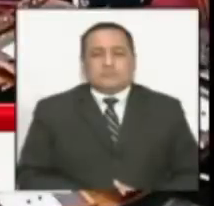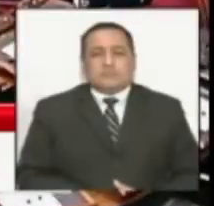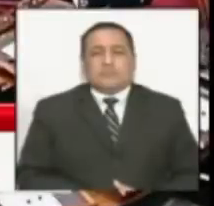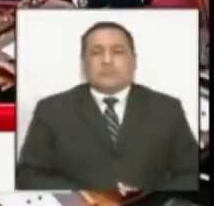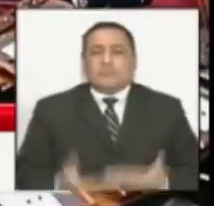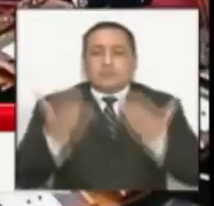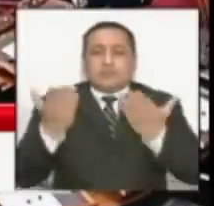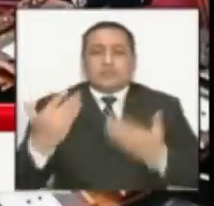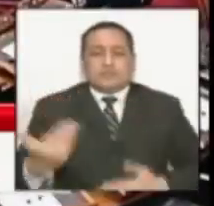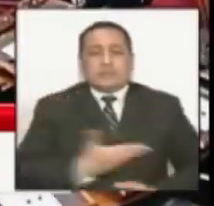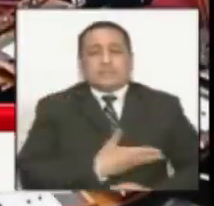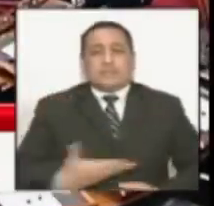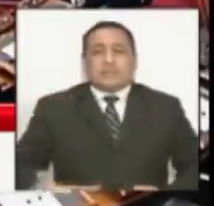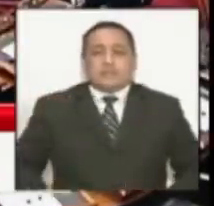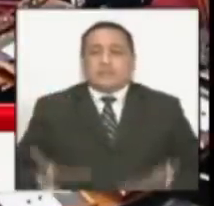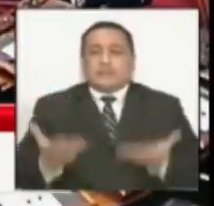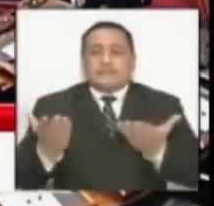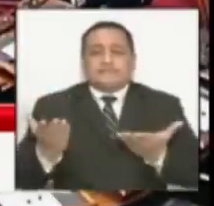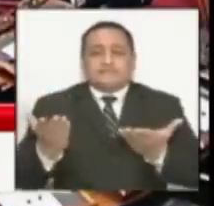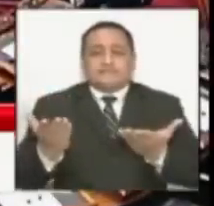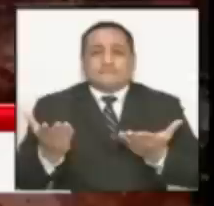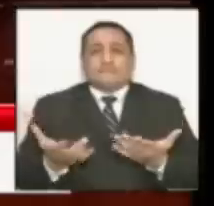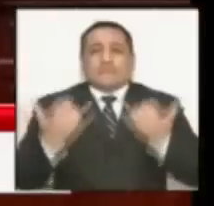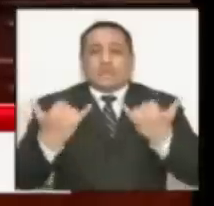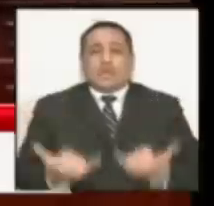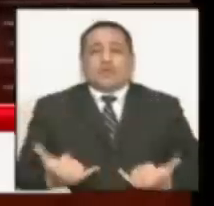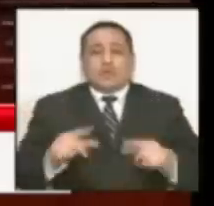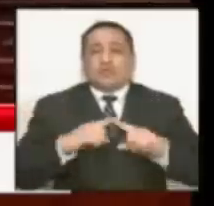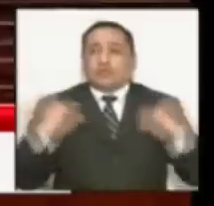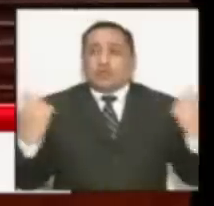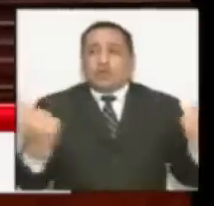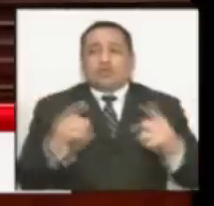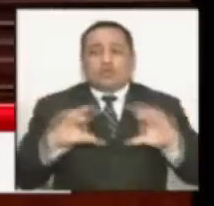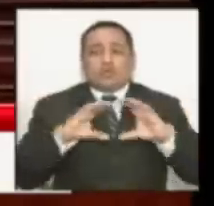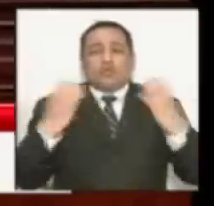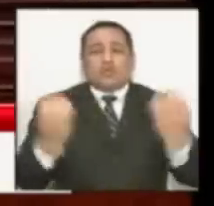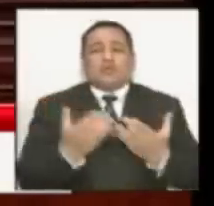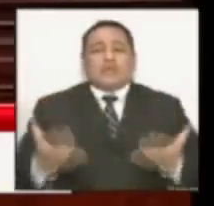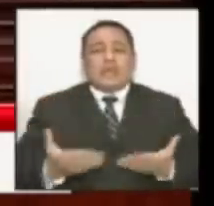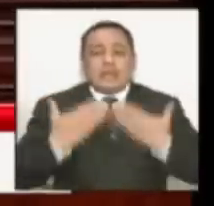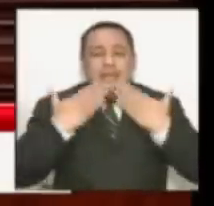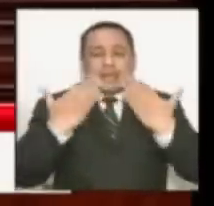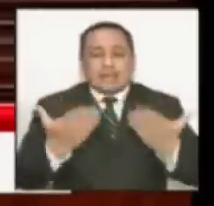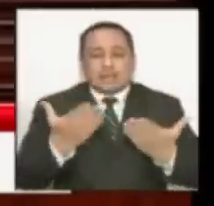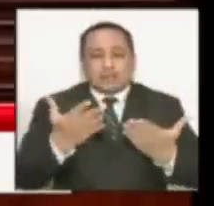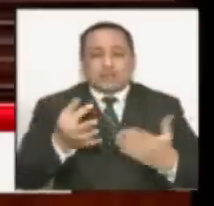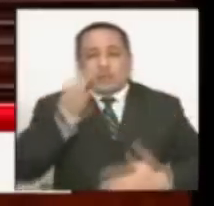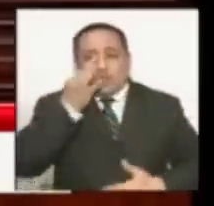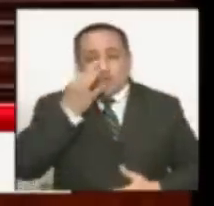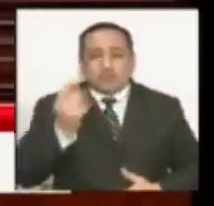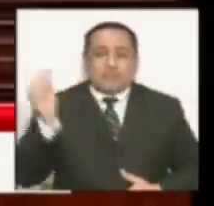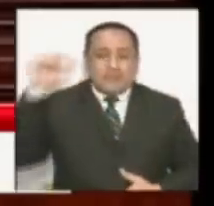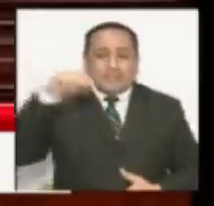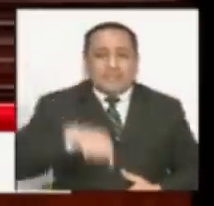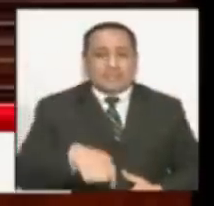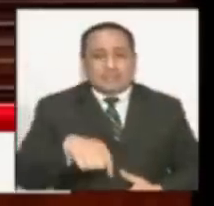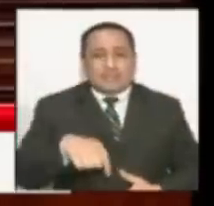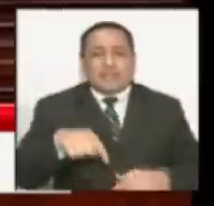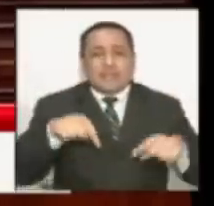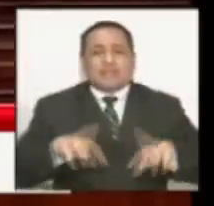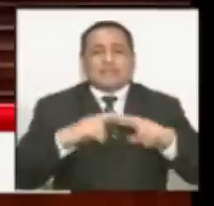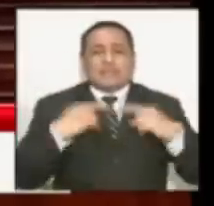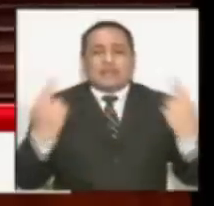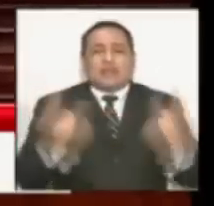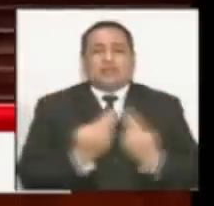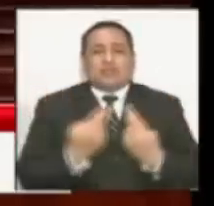Señor Presidente, la representación nacional agradece su presencia en esta